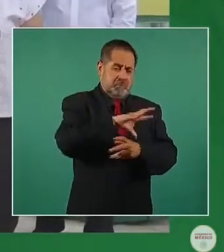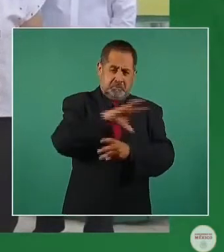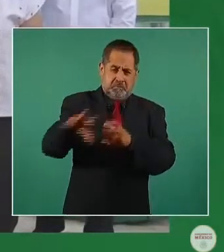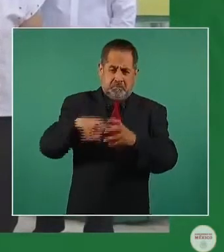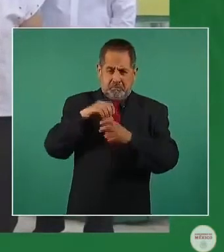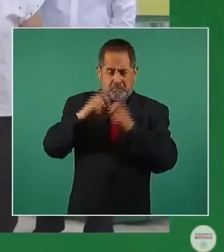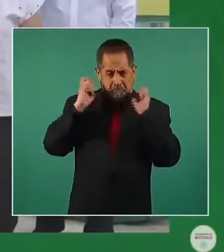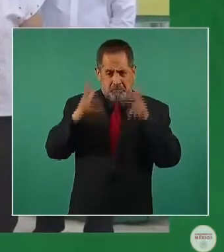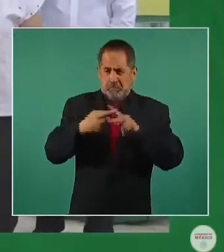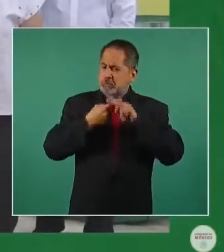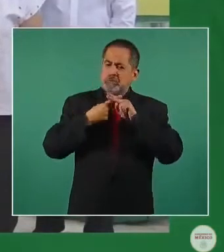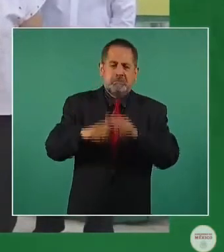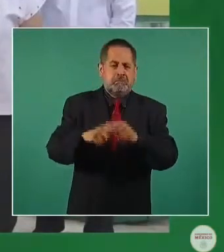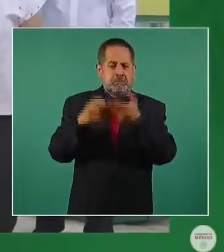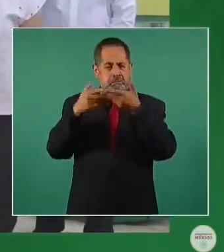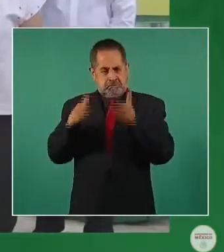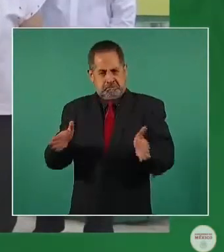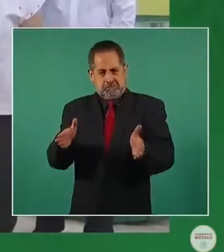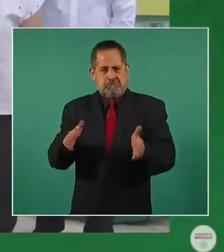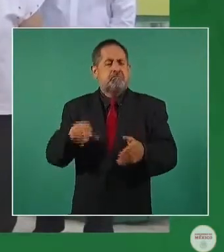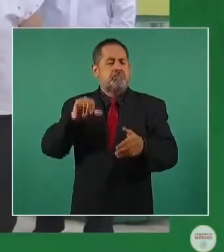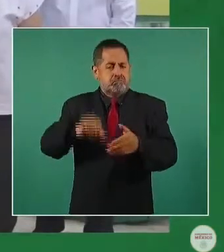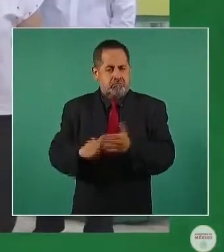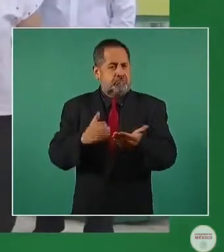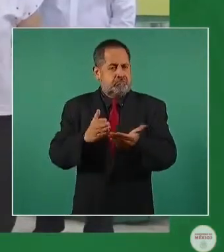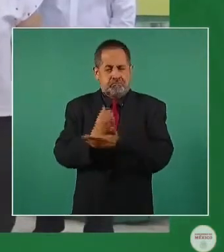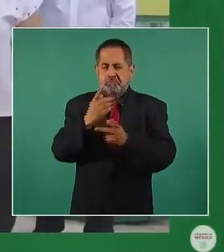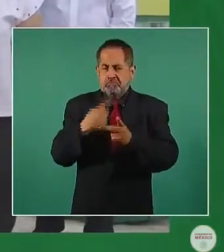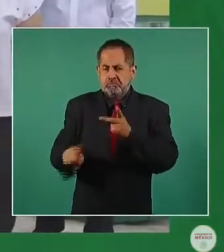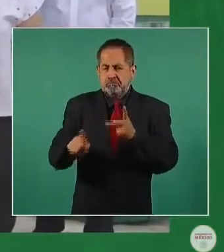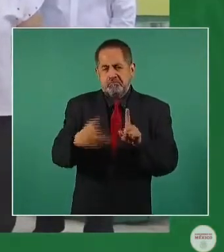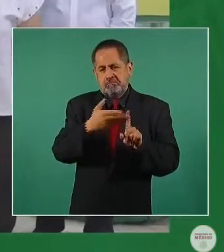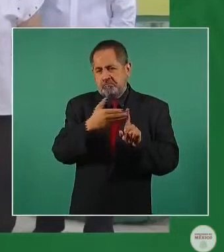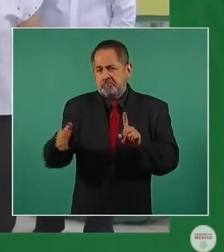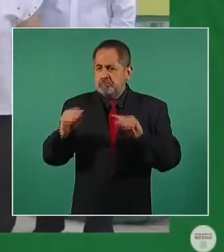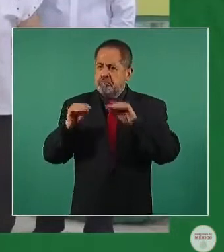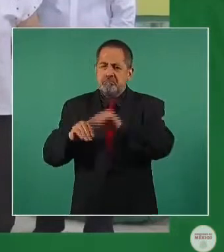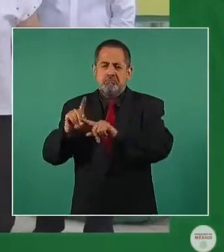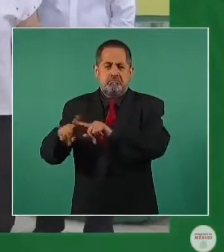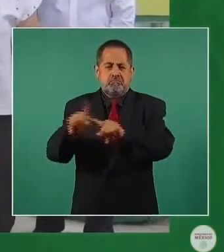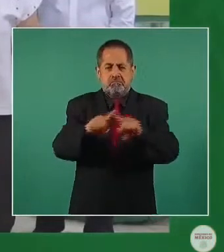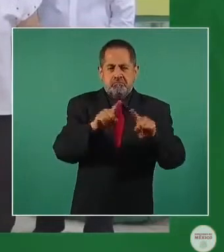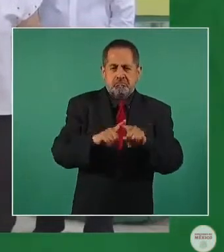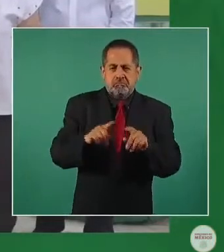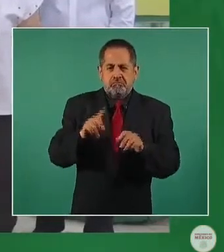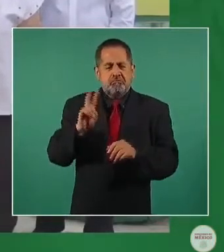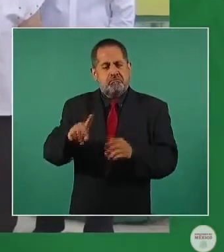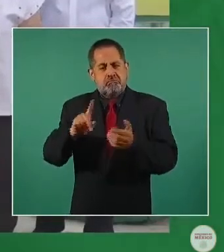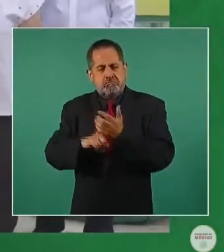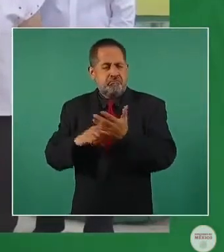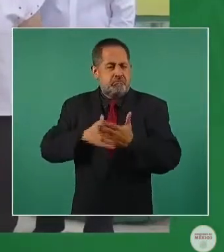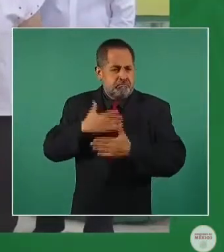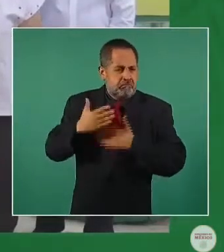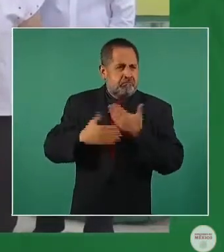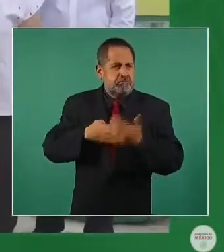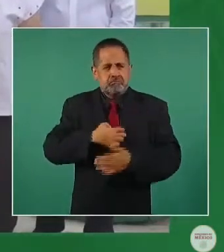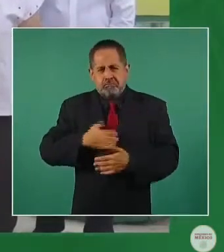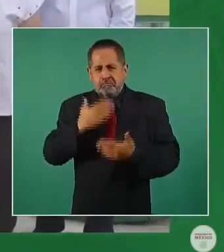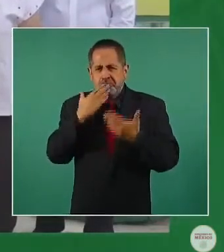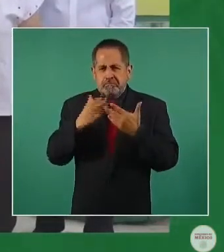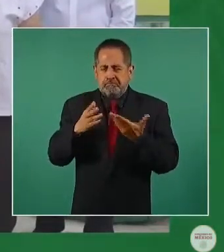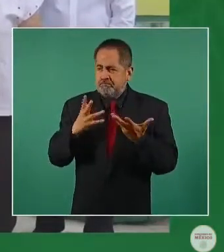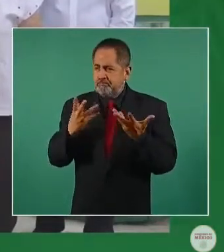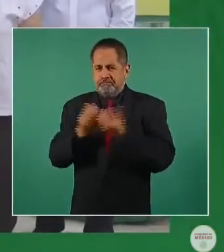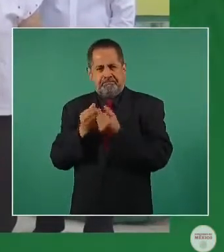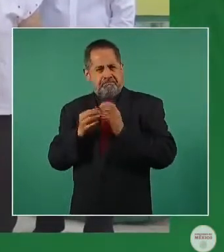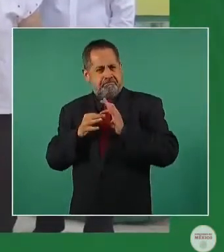el sistema de educación inicia y estamos muy alegres, conjuntamente muy unidos